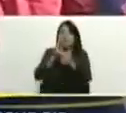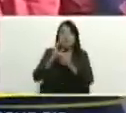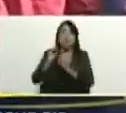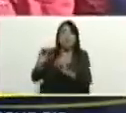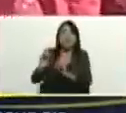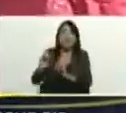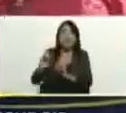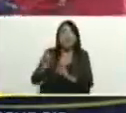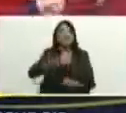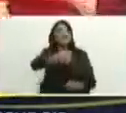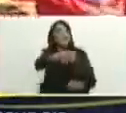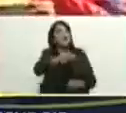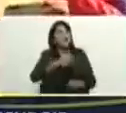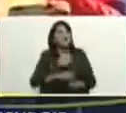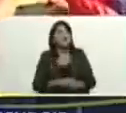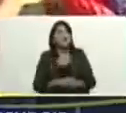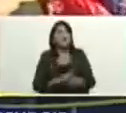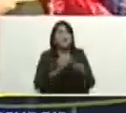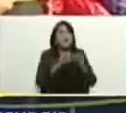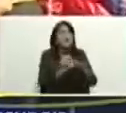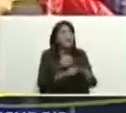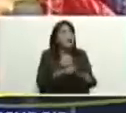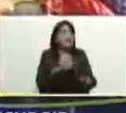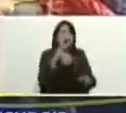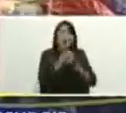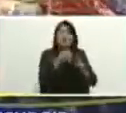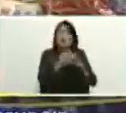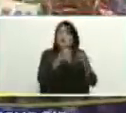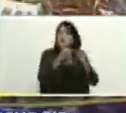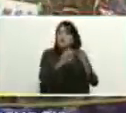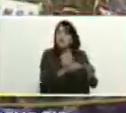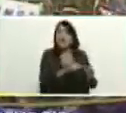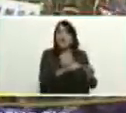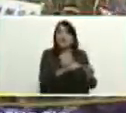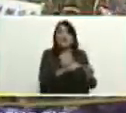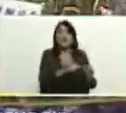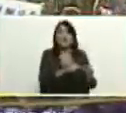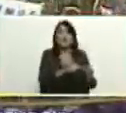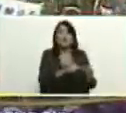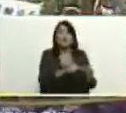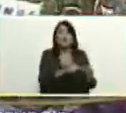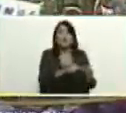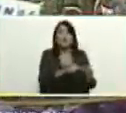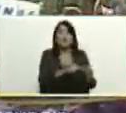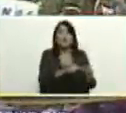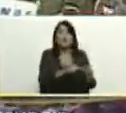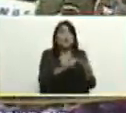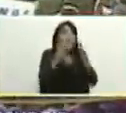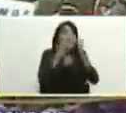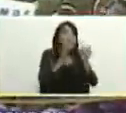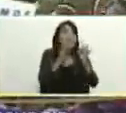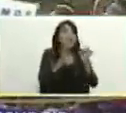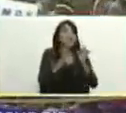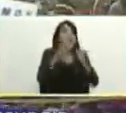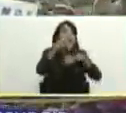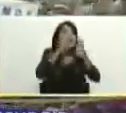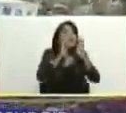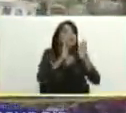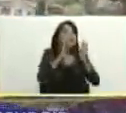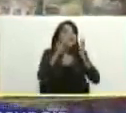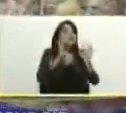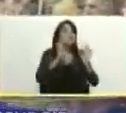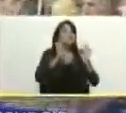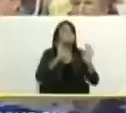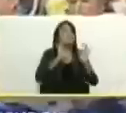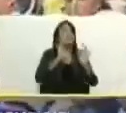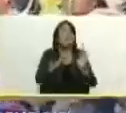obligados a no descansar tampoco. Estamos obligados a estar atentos, vigilantes,